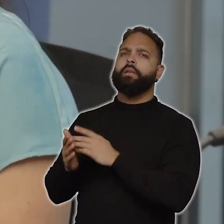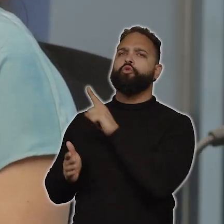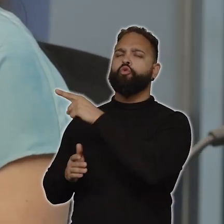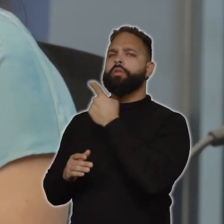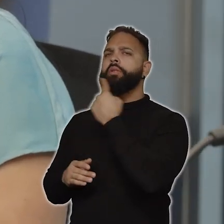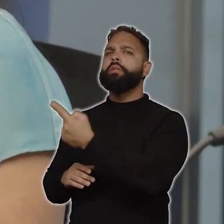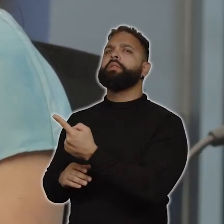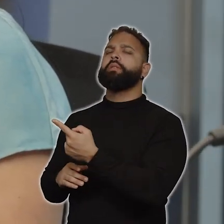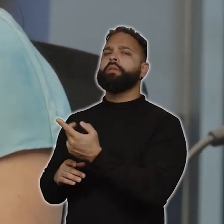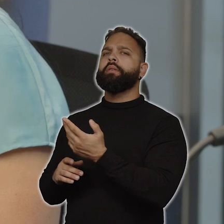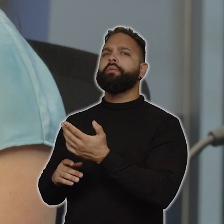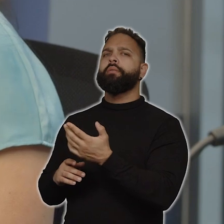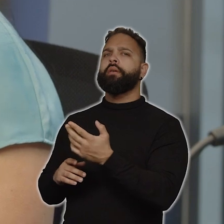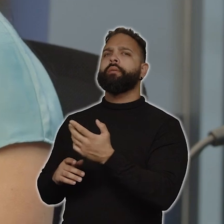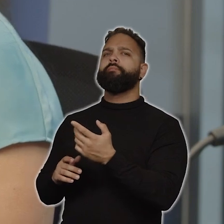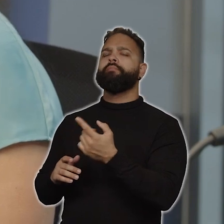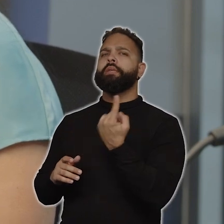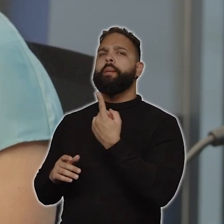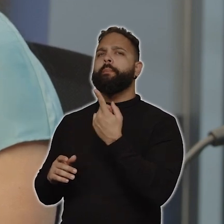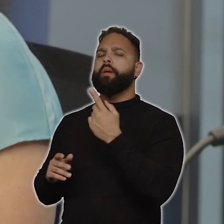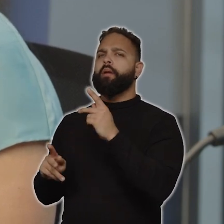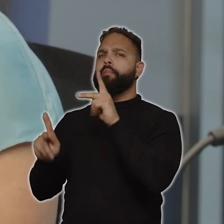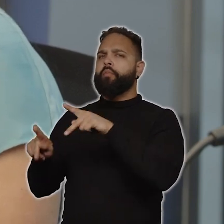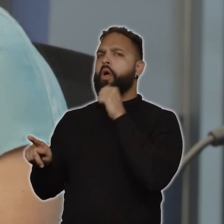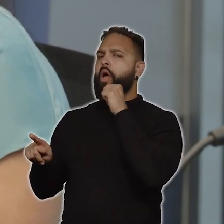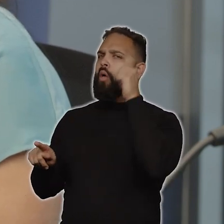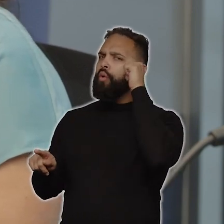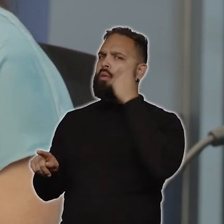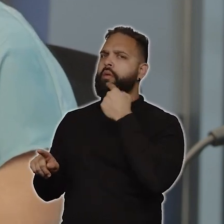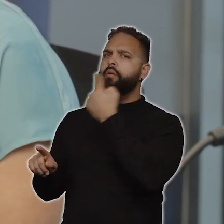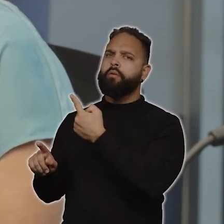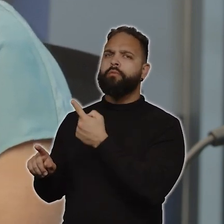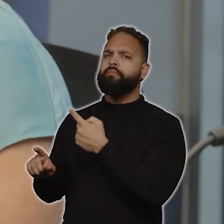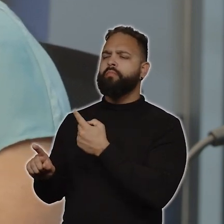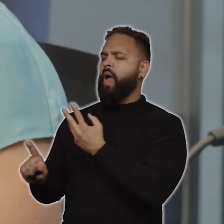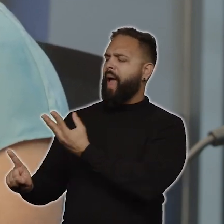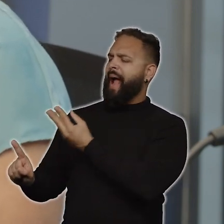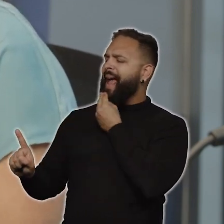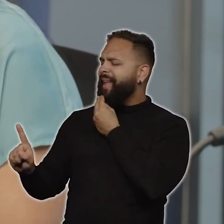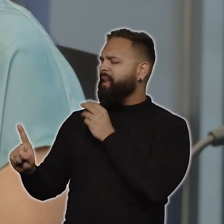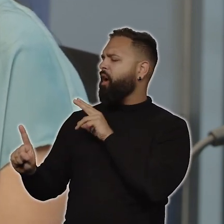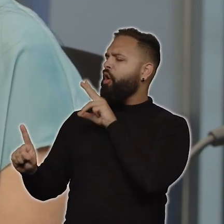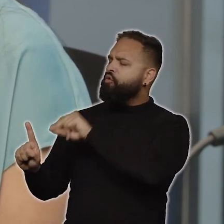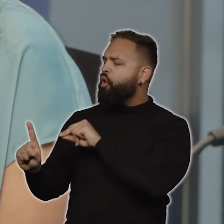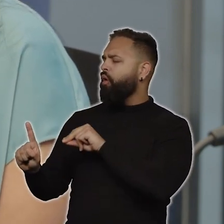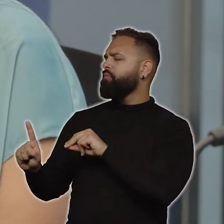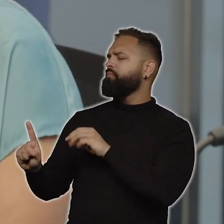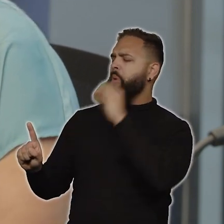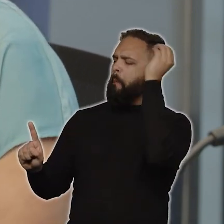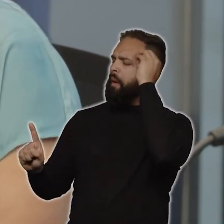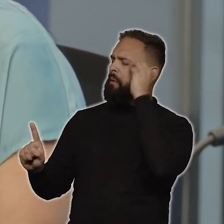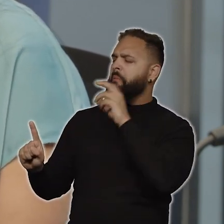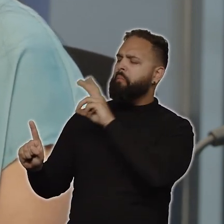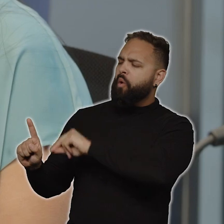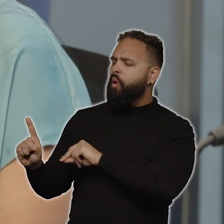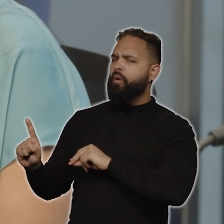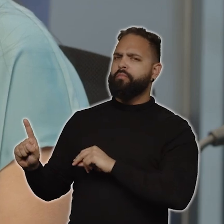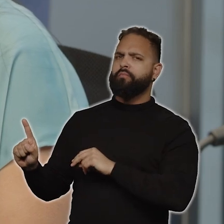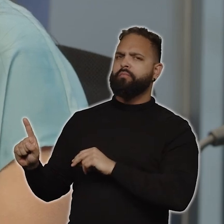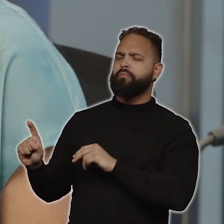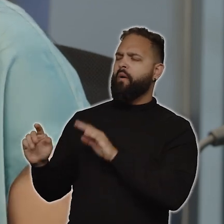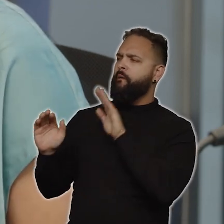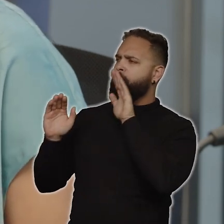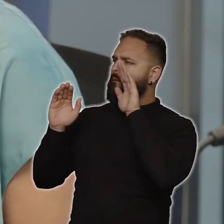impacto que tiene el que siempre las personas adultas estemos diciéndole a los niños, no hables ahora, no nos des tu opinión, y que